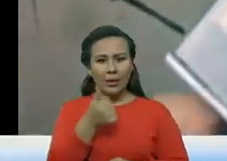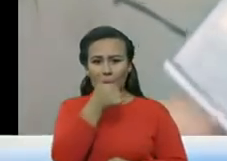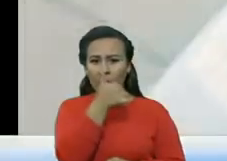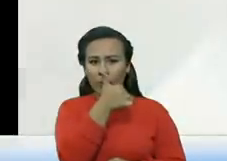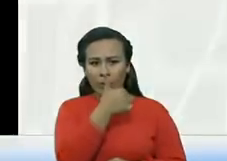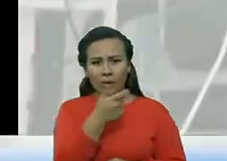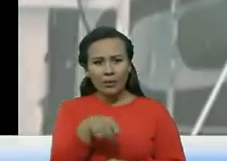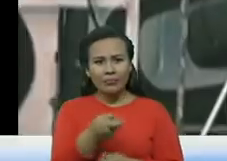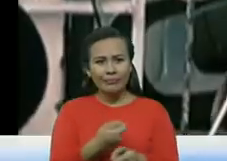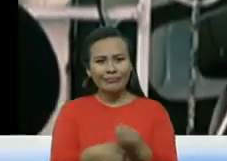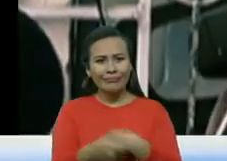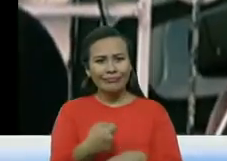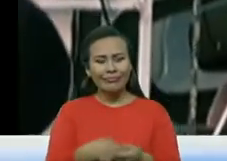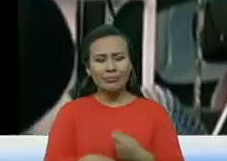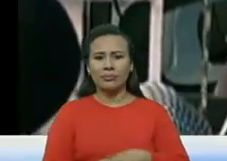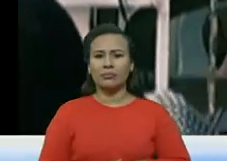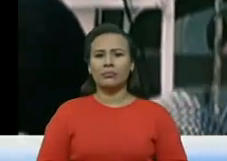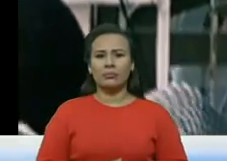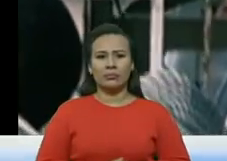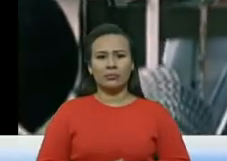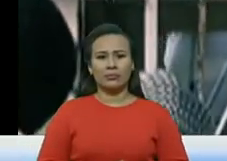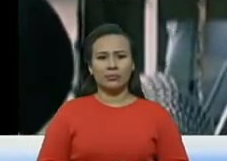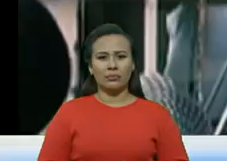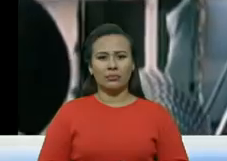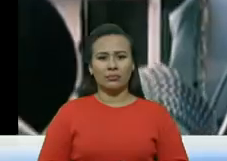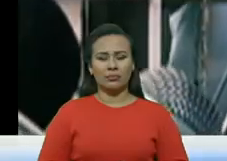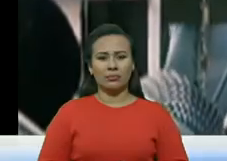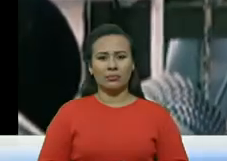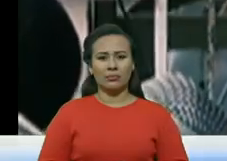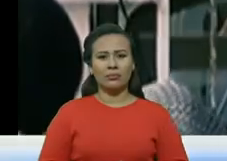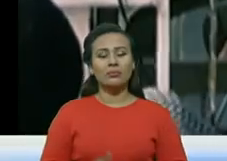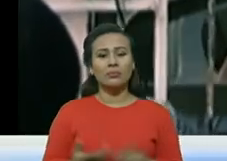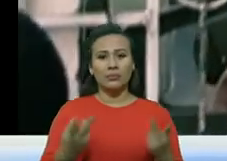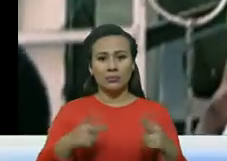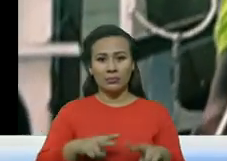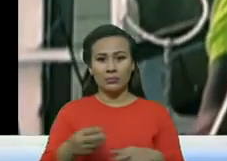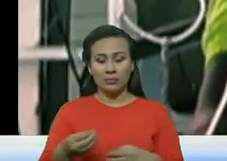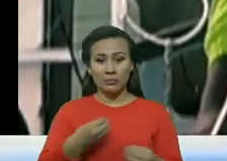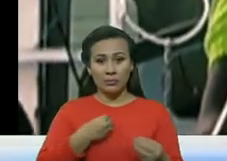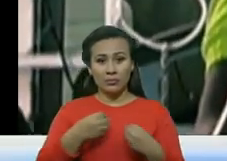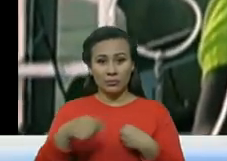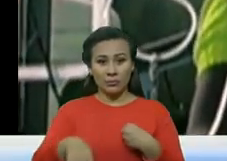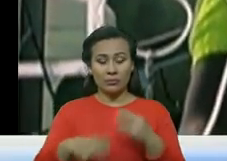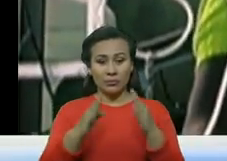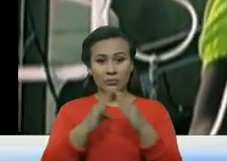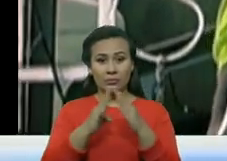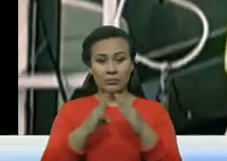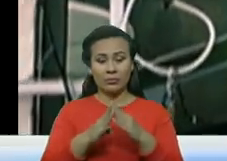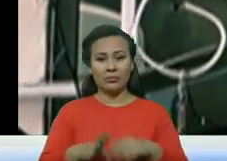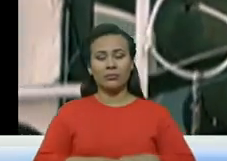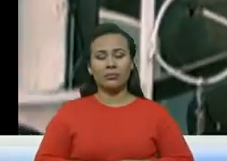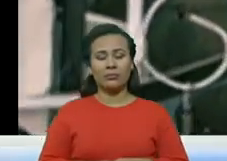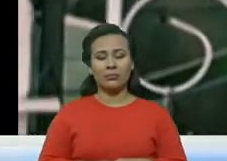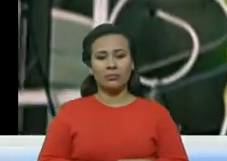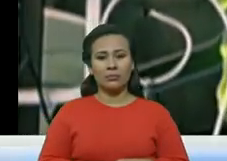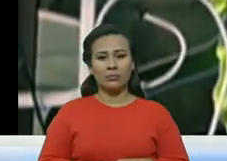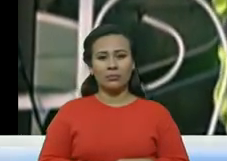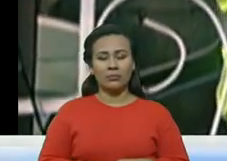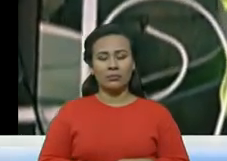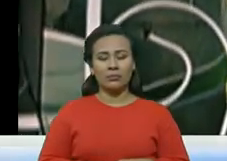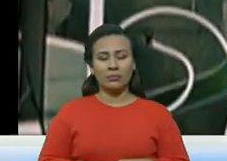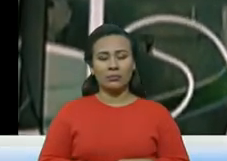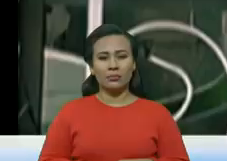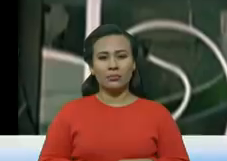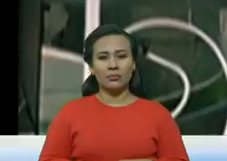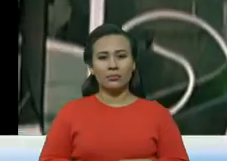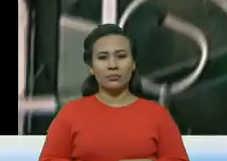podía expender. Sí, es otra de las novedades que hemos encontrado en esta vivienda. Y bueno,